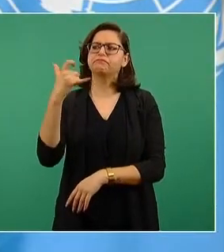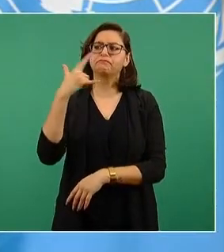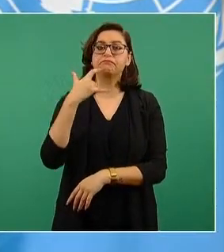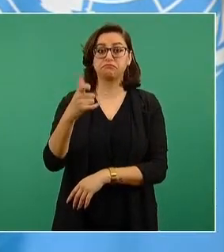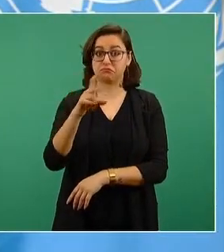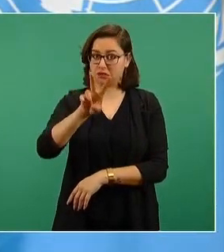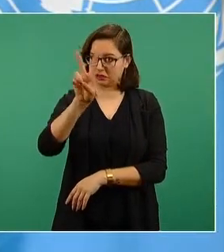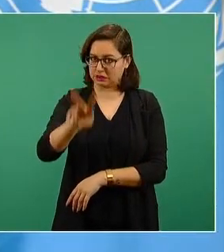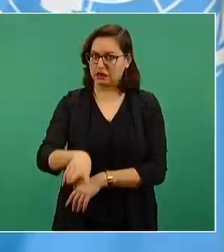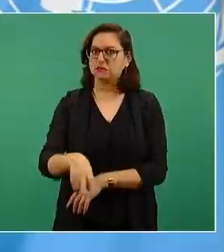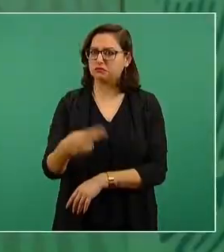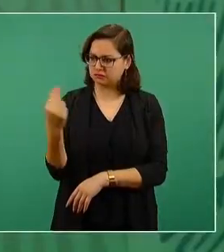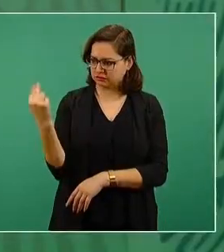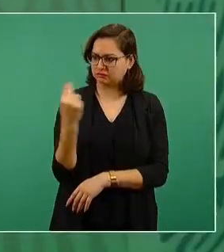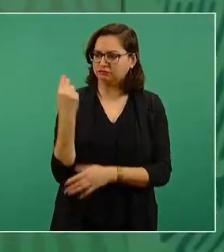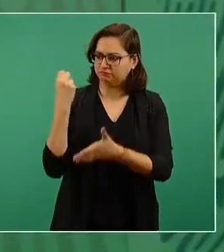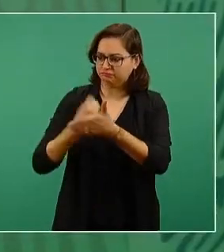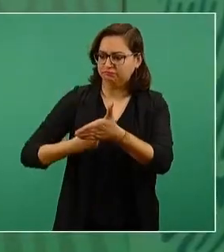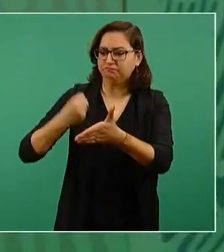no